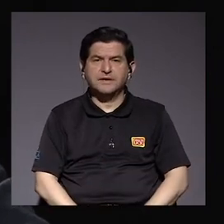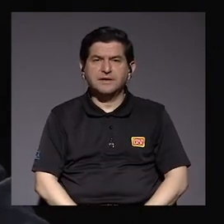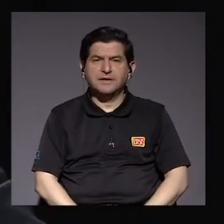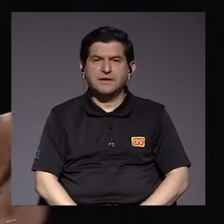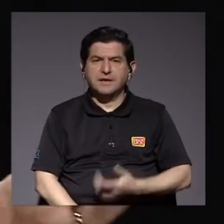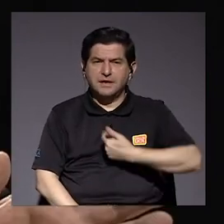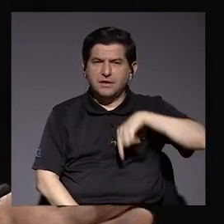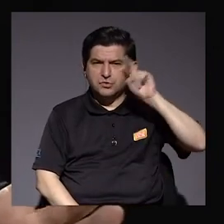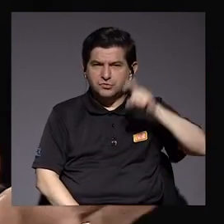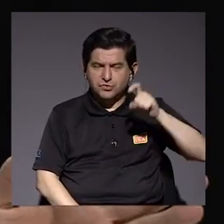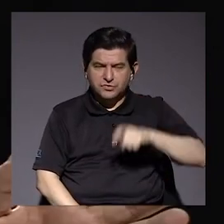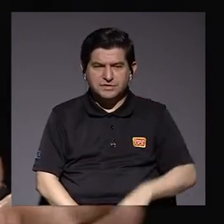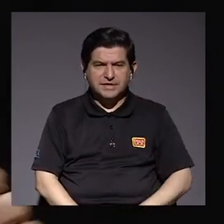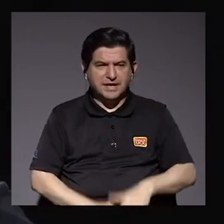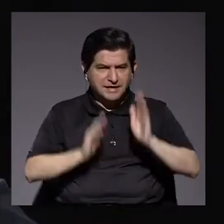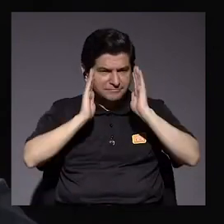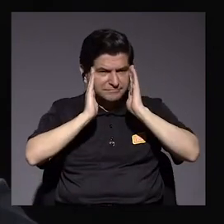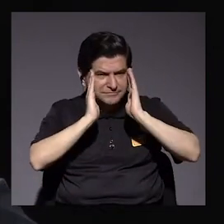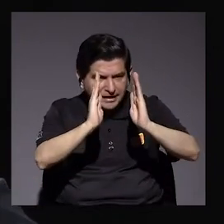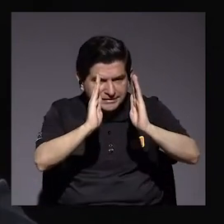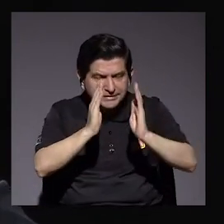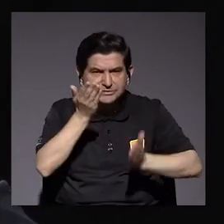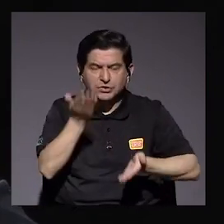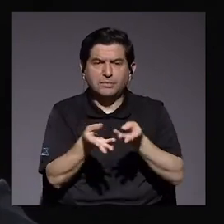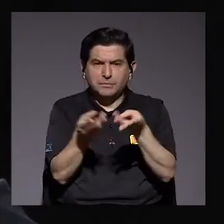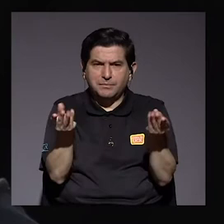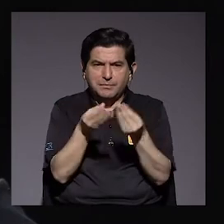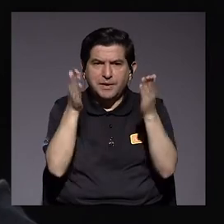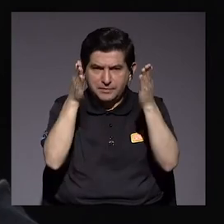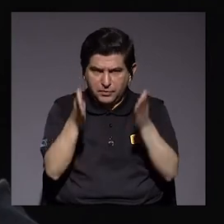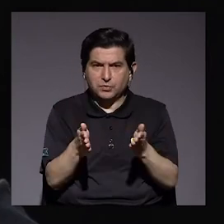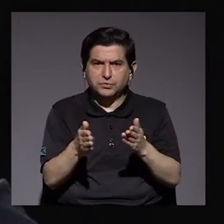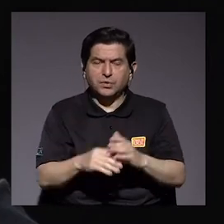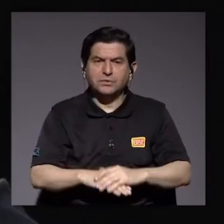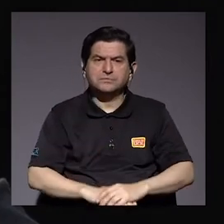¿Deberíamos de hacer esa ruta crítica y esa mirada para poder ser productores?